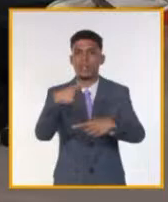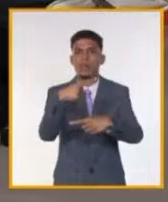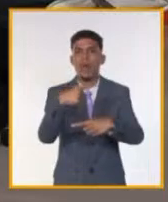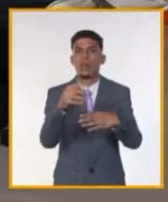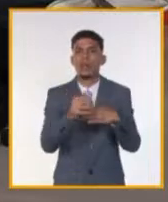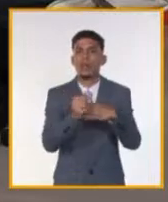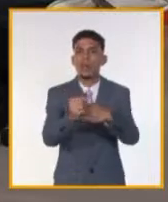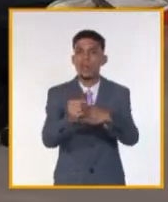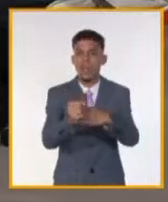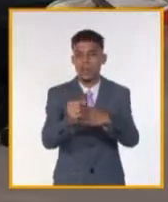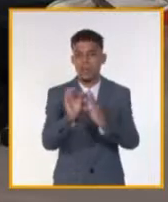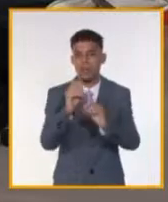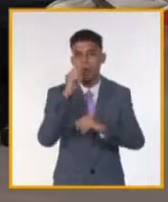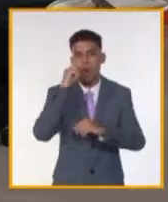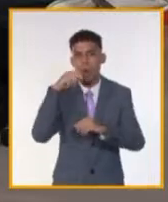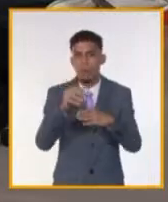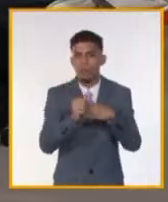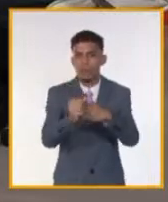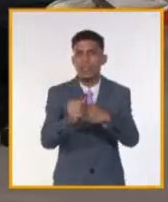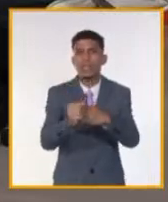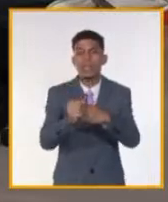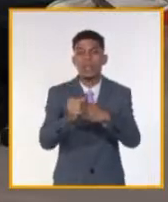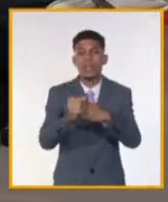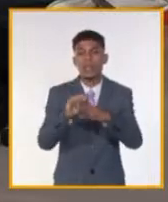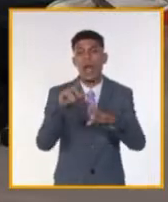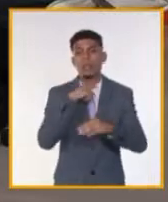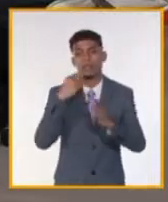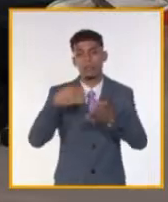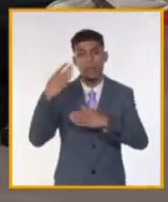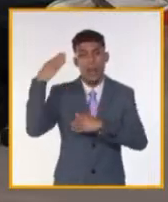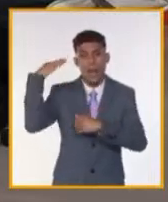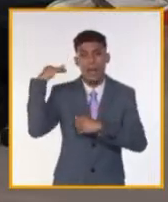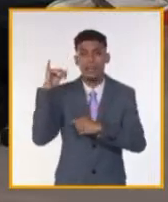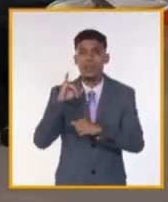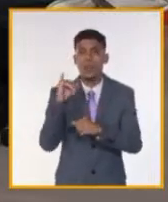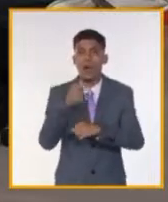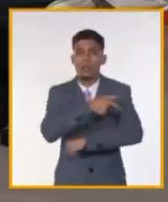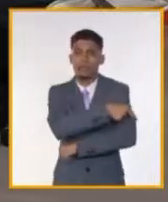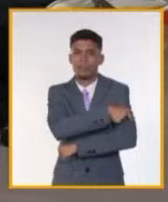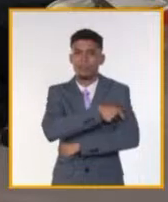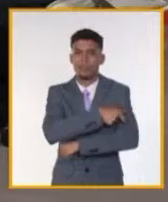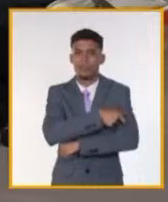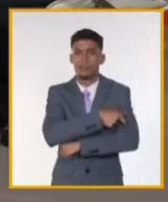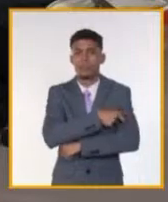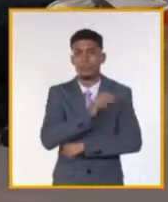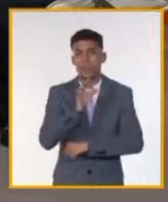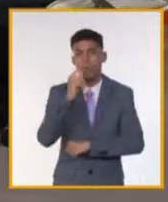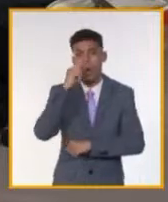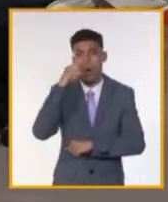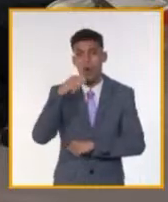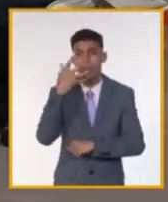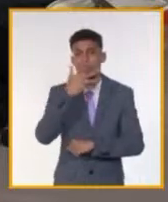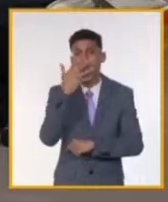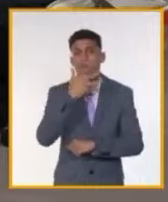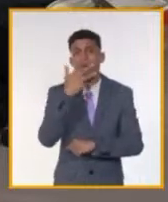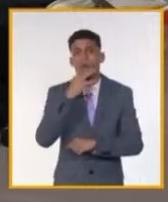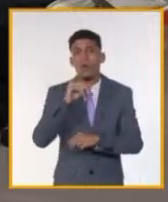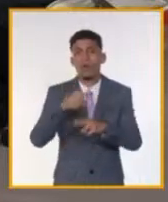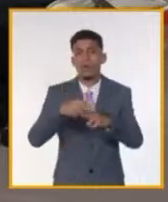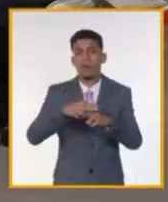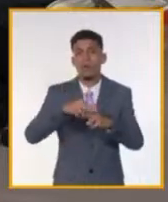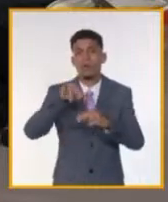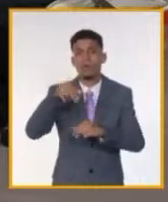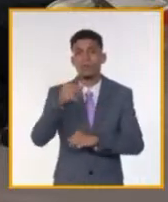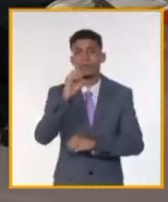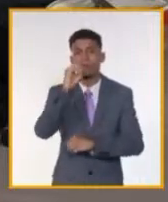que participa en el asalto al cuartel, al asalto al Palacio Presidencial, que es José Luis Gómez Van Güemes. Eso nos prestigia y siempre